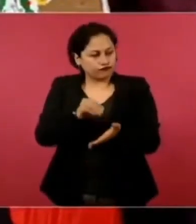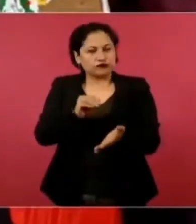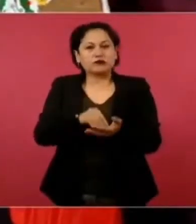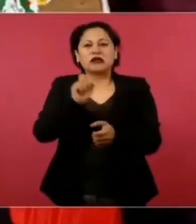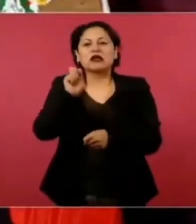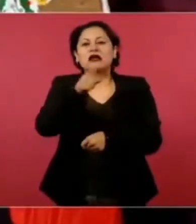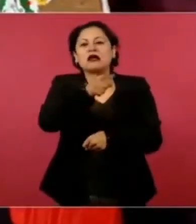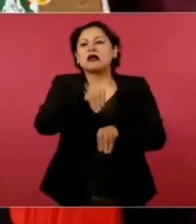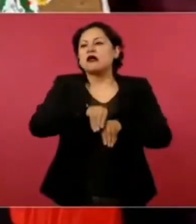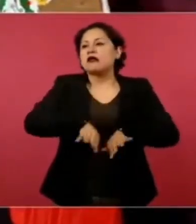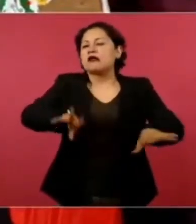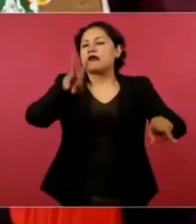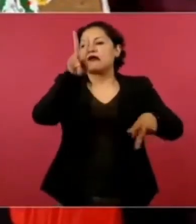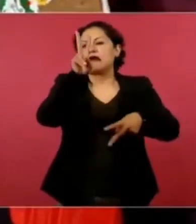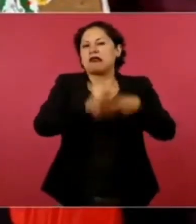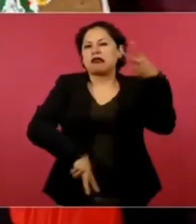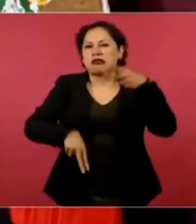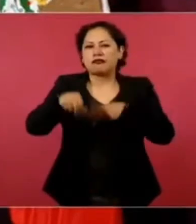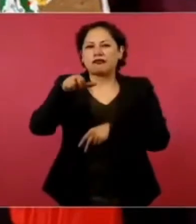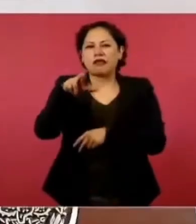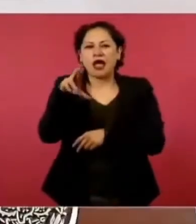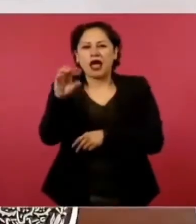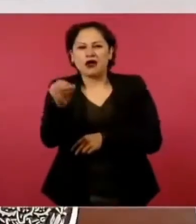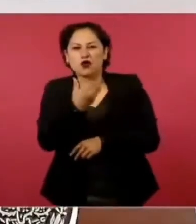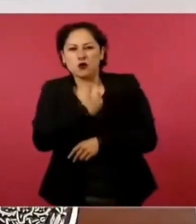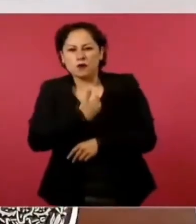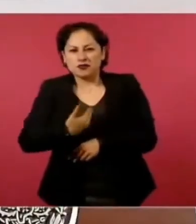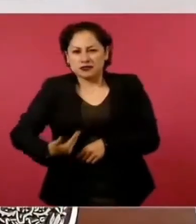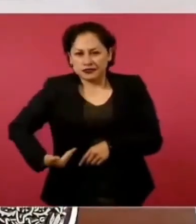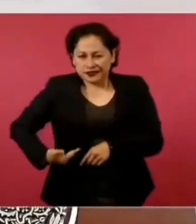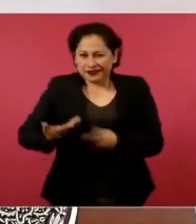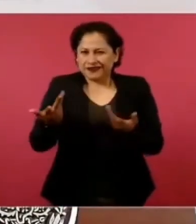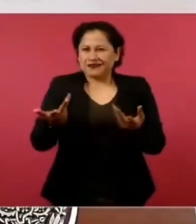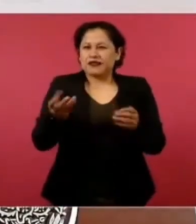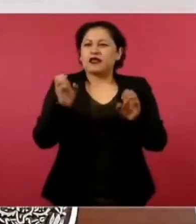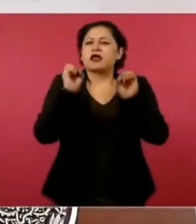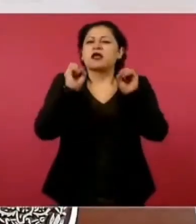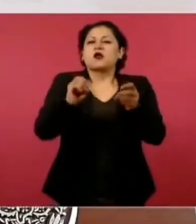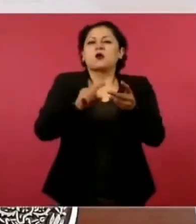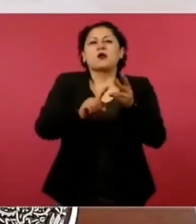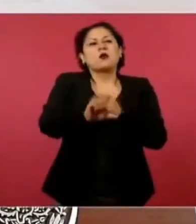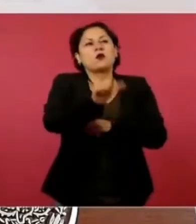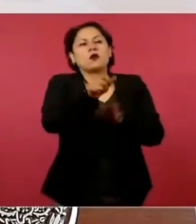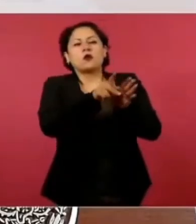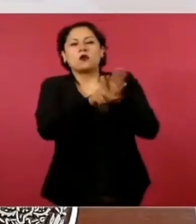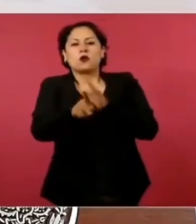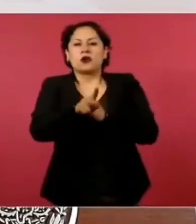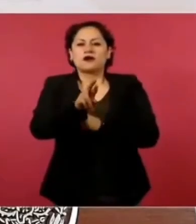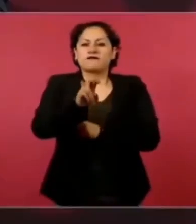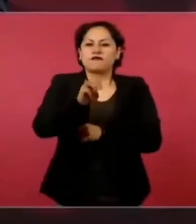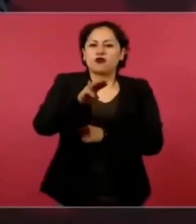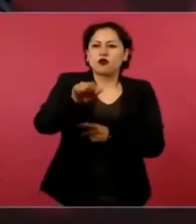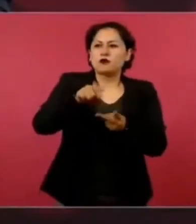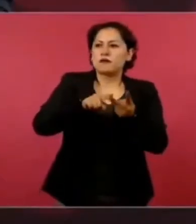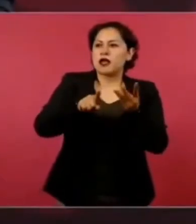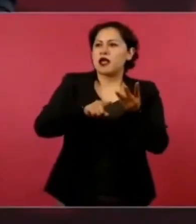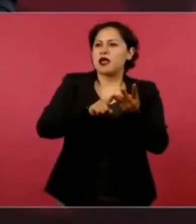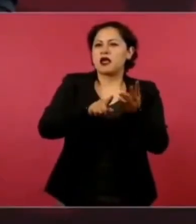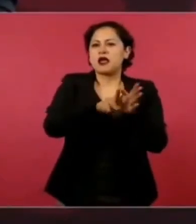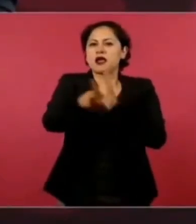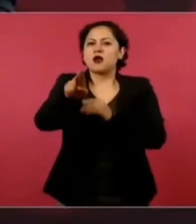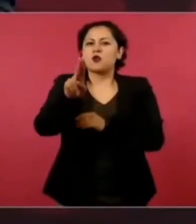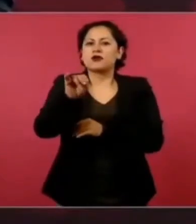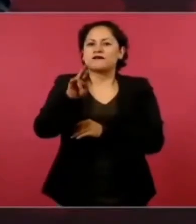o lo que hacía el Universal y el Reforma y Televisa contra